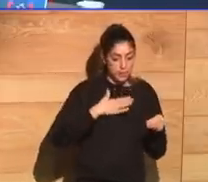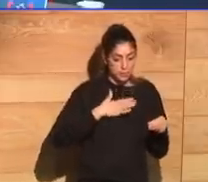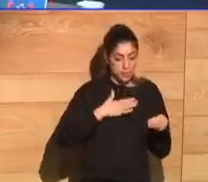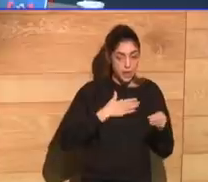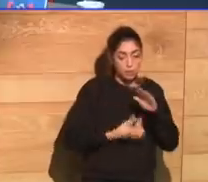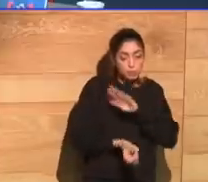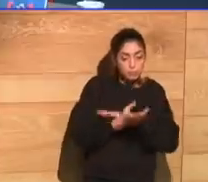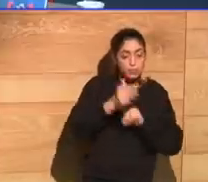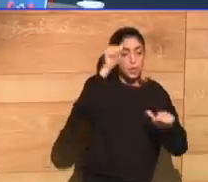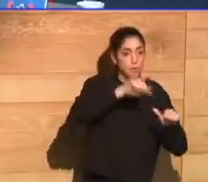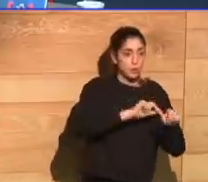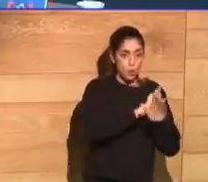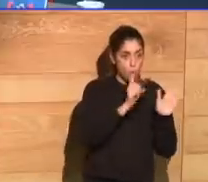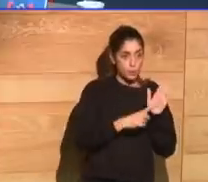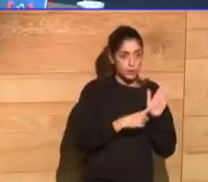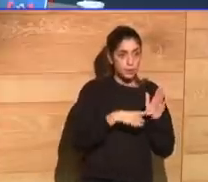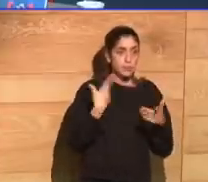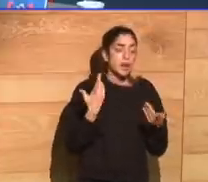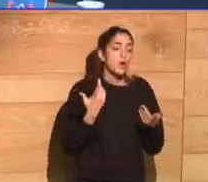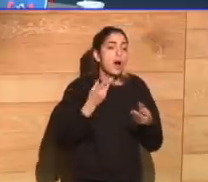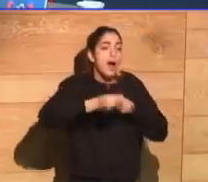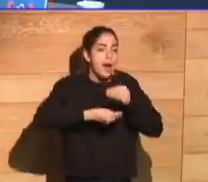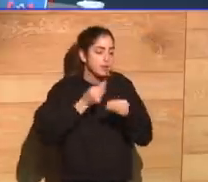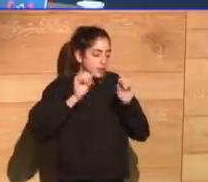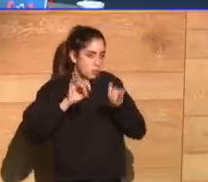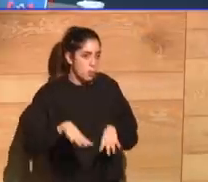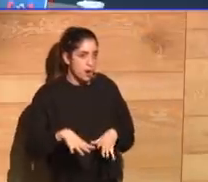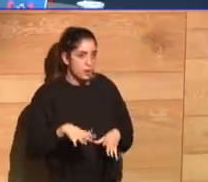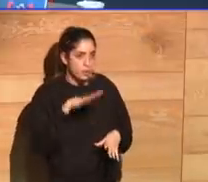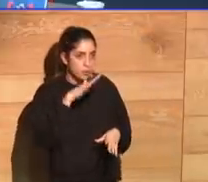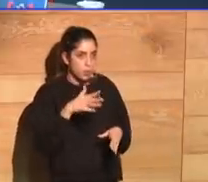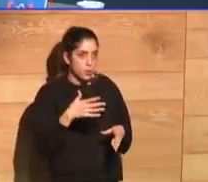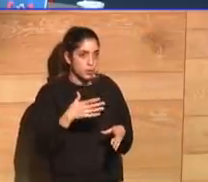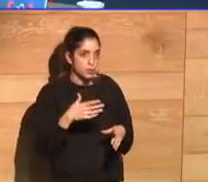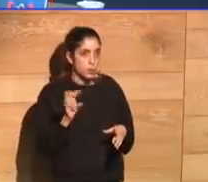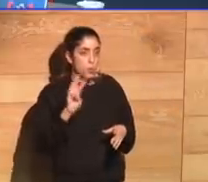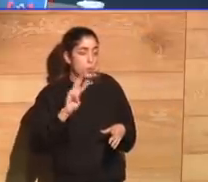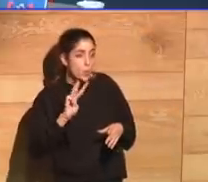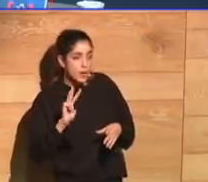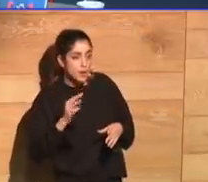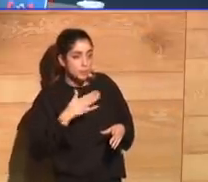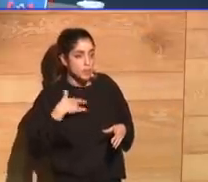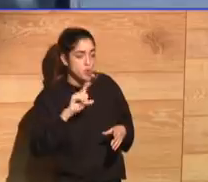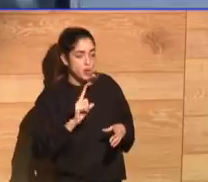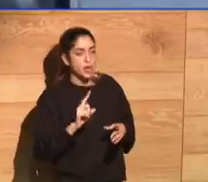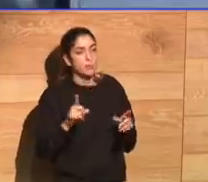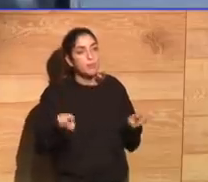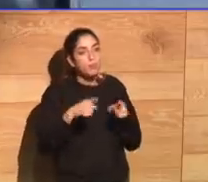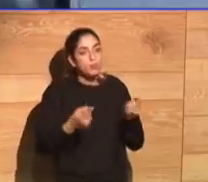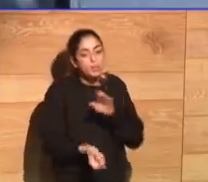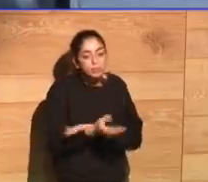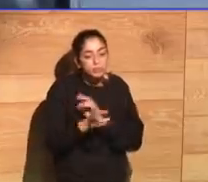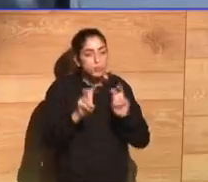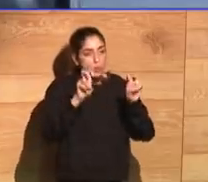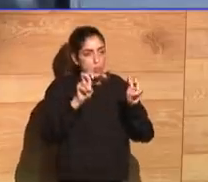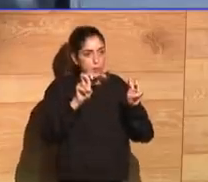completa y hacen un poco eso con lo que se ha grabado de la música de Williams, porque Williams no quiere hacer una segunda parte. Tampoco ¿no? se sabe exactamente qué es lo que quería,